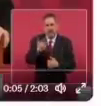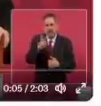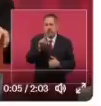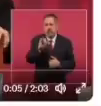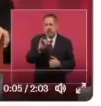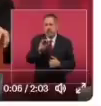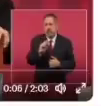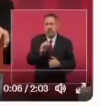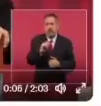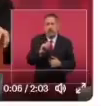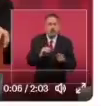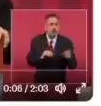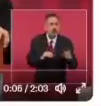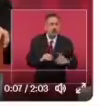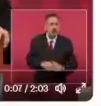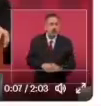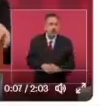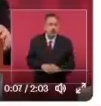glifosato.